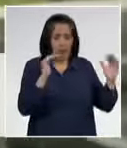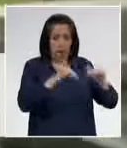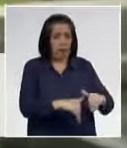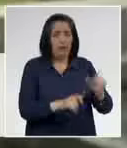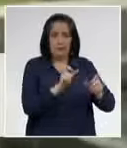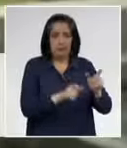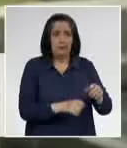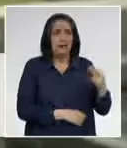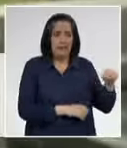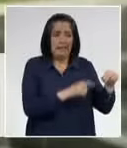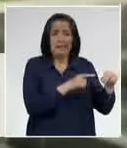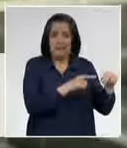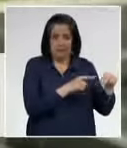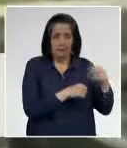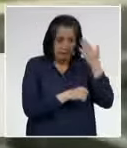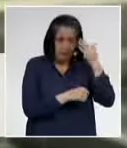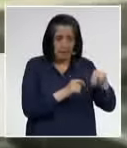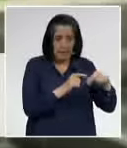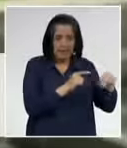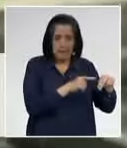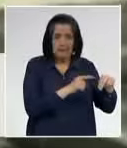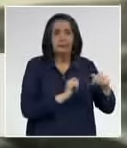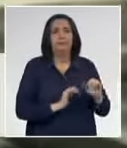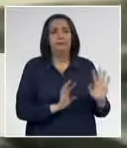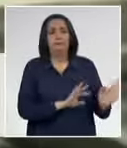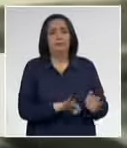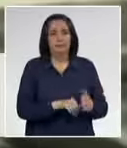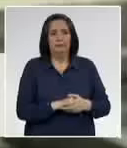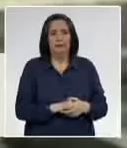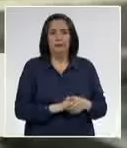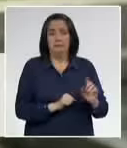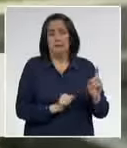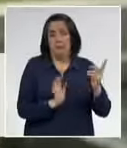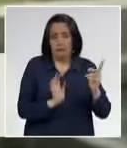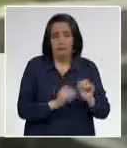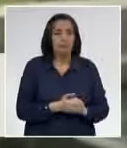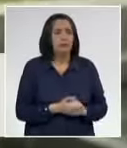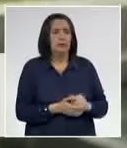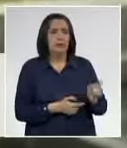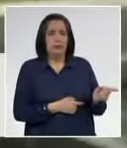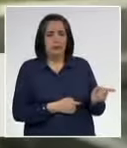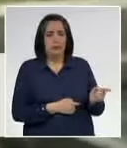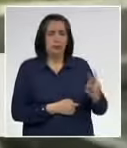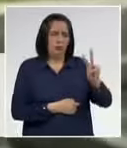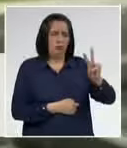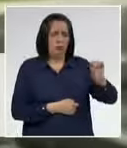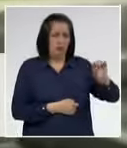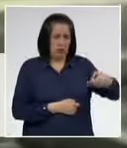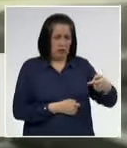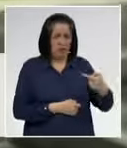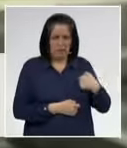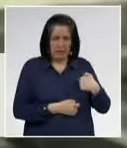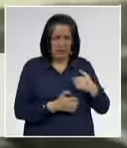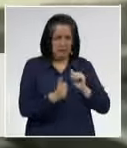qué digo Eñe exactamente? Mire, en primer lugar, eso de 200 mil dólares a mi campaña me hace